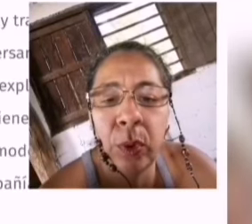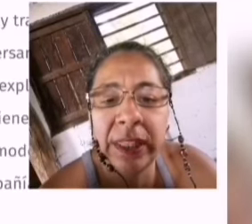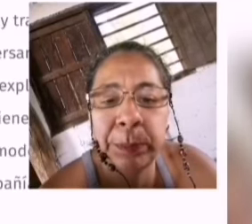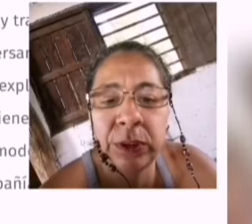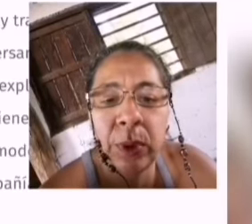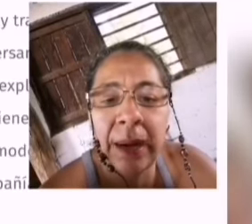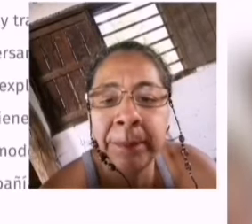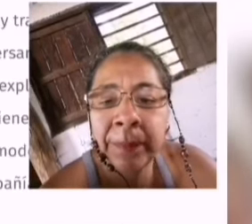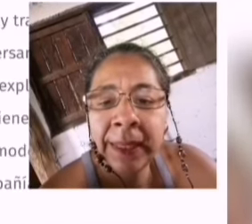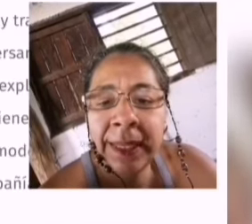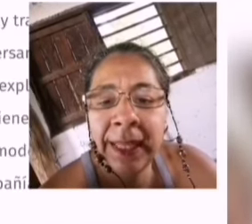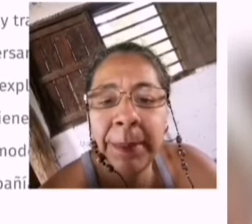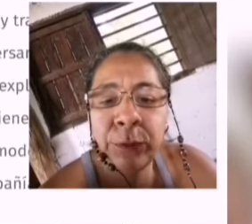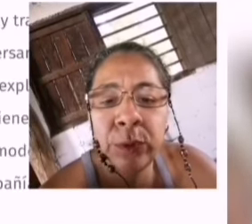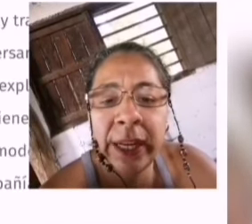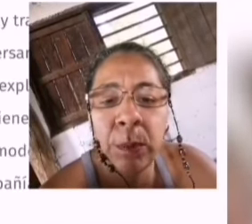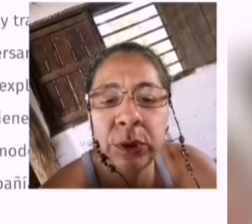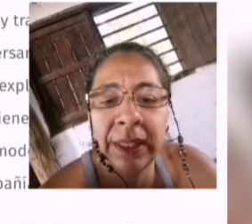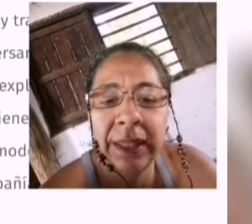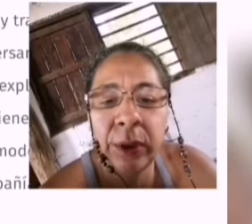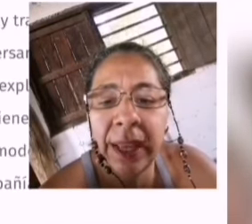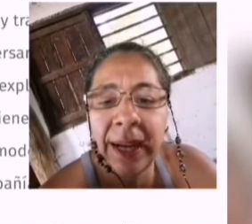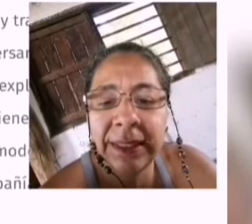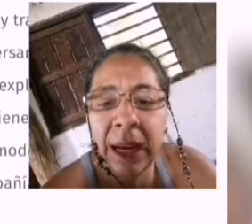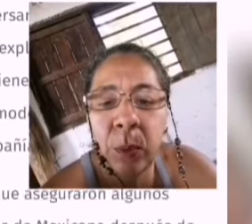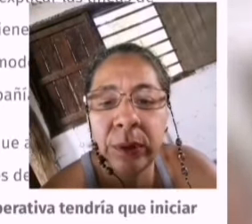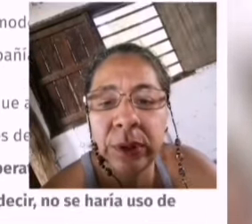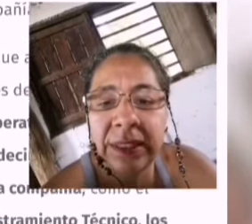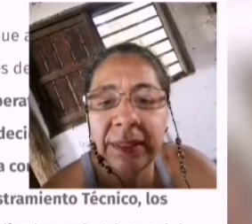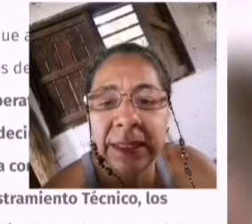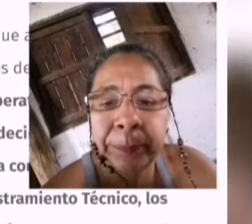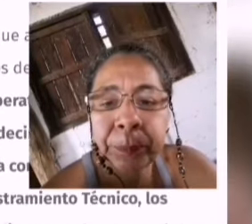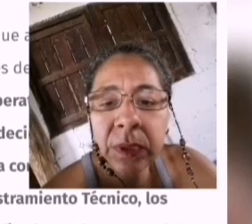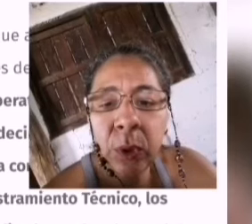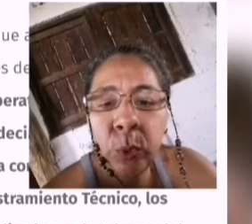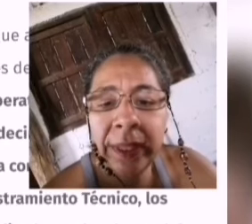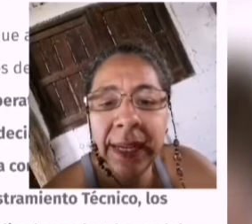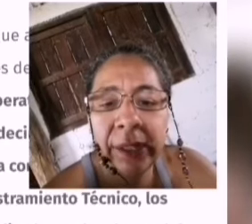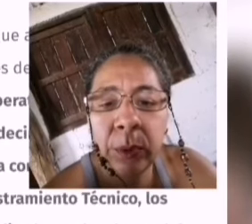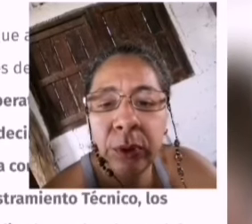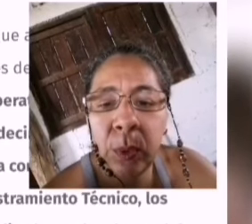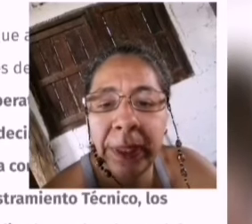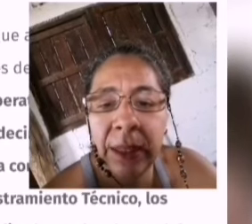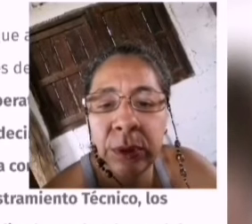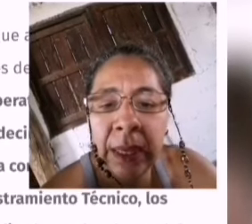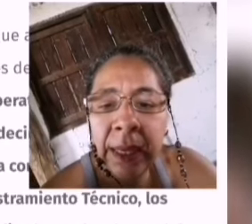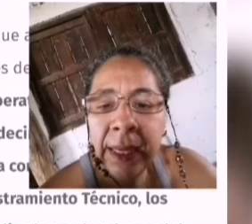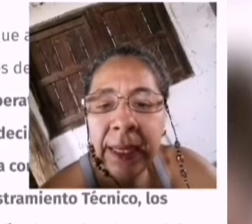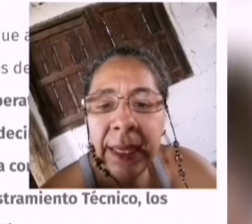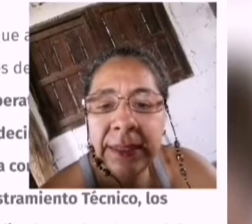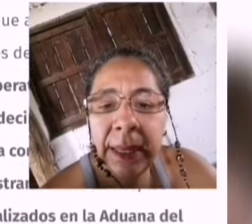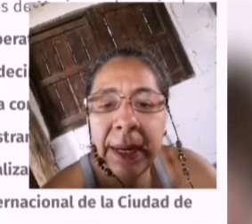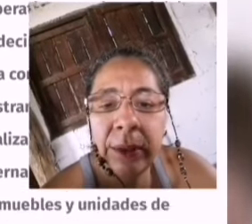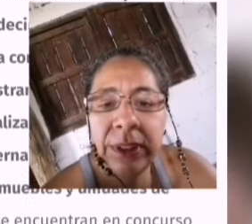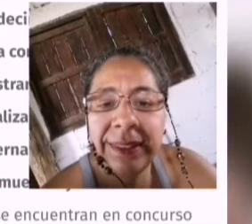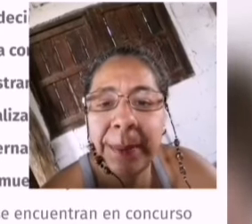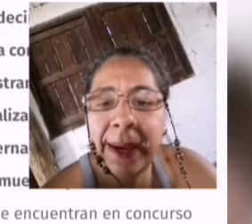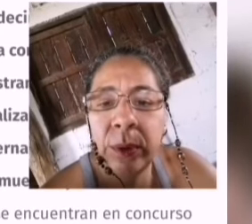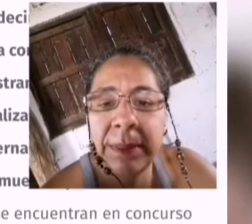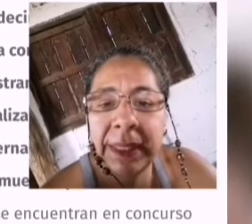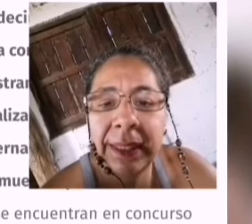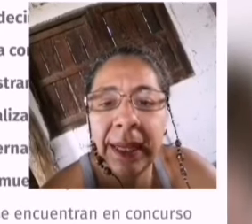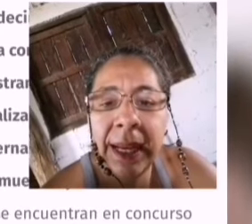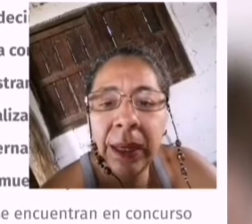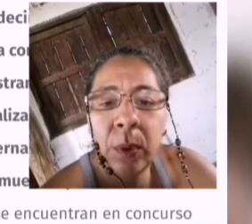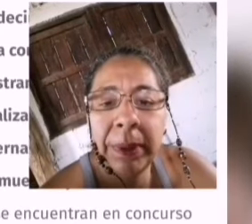interesa o no, expresó Calva, quien además funge como secretario de actas y acuerdos del Santas. Durante la reunión de jubilados, extrabajadores y